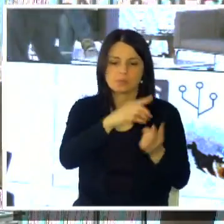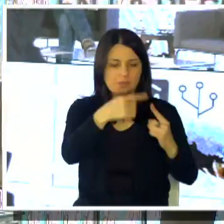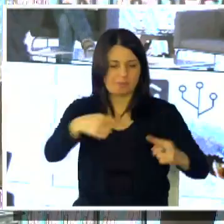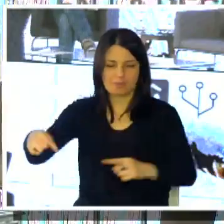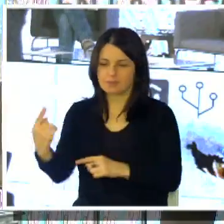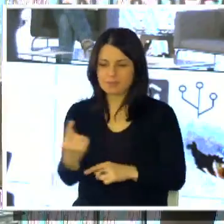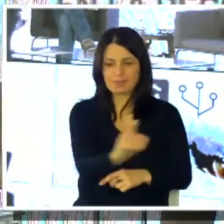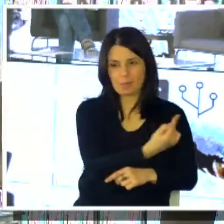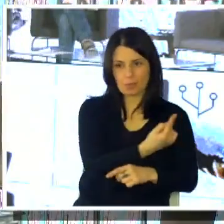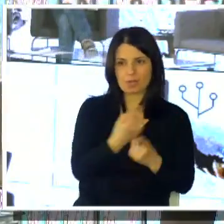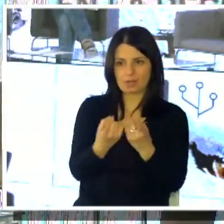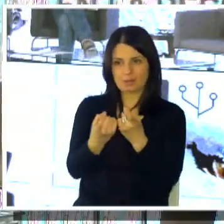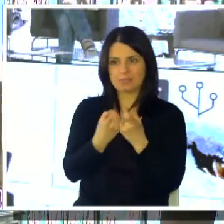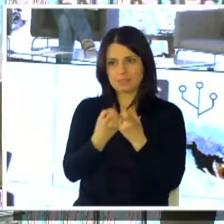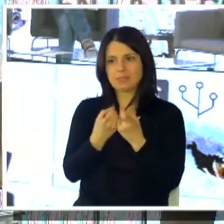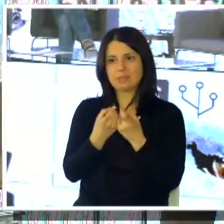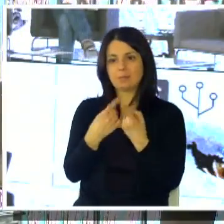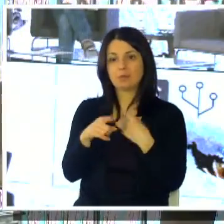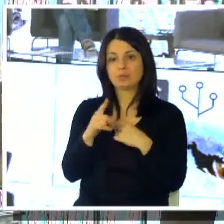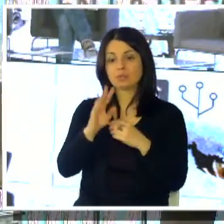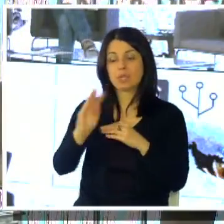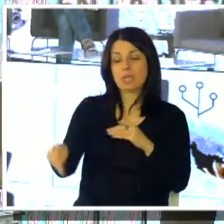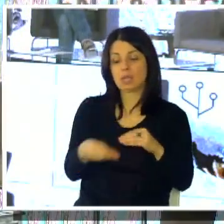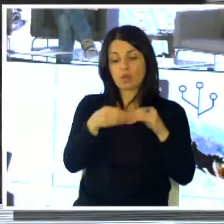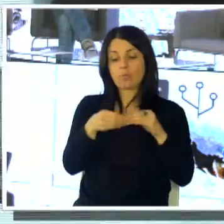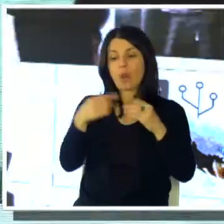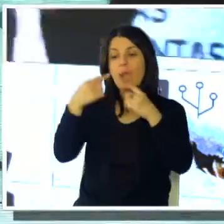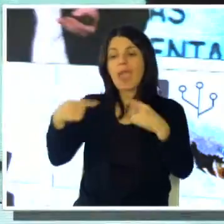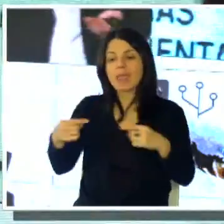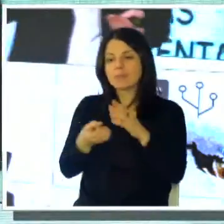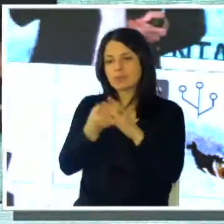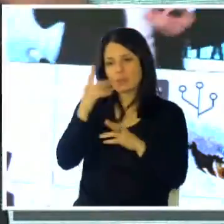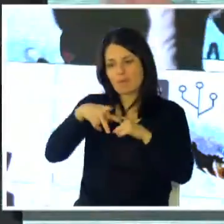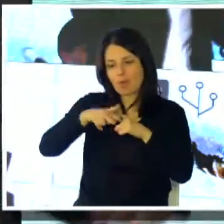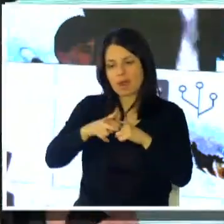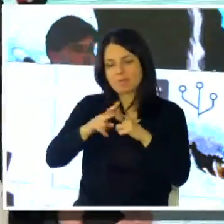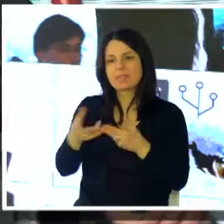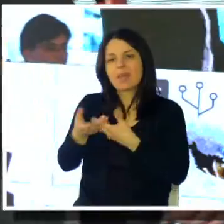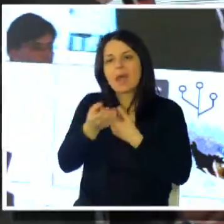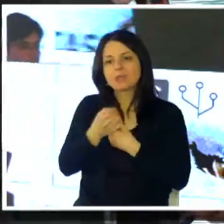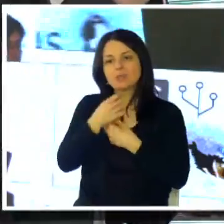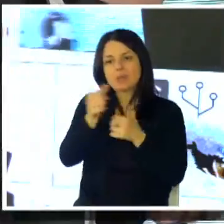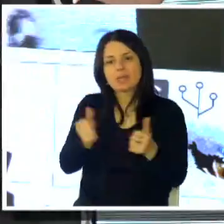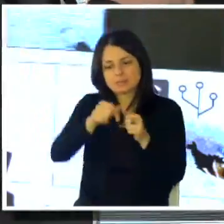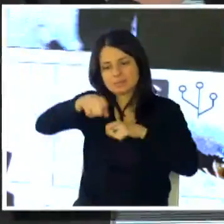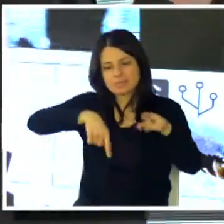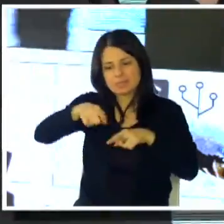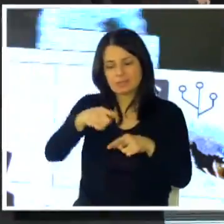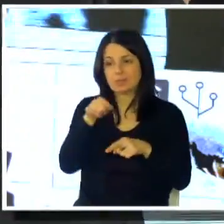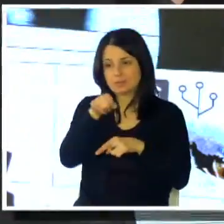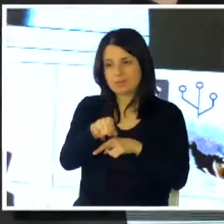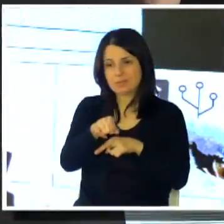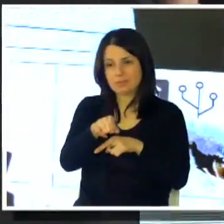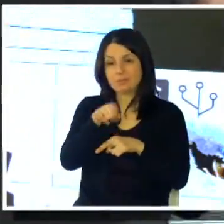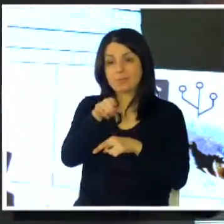Docker. Necesitamos entonces incorporar un nuevo elemento que nos ayude a gestionar estos Dockers. Ahí es